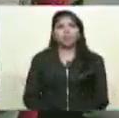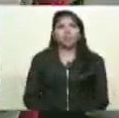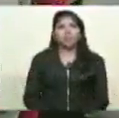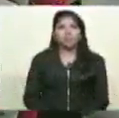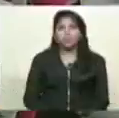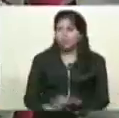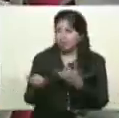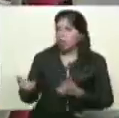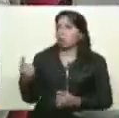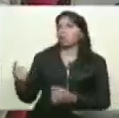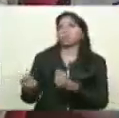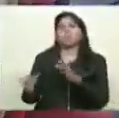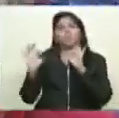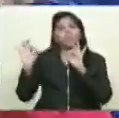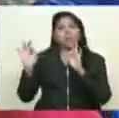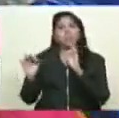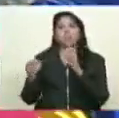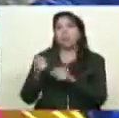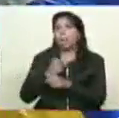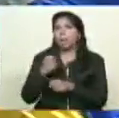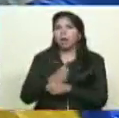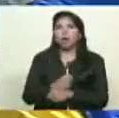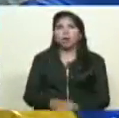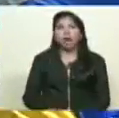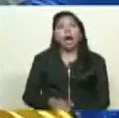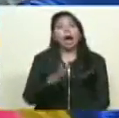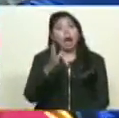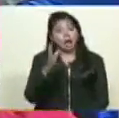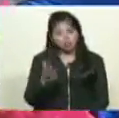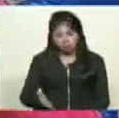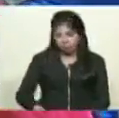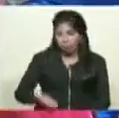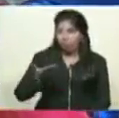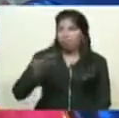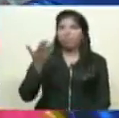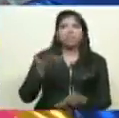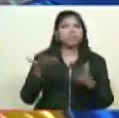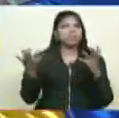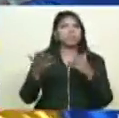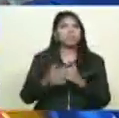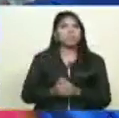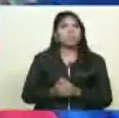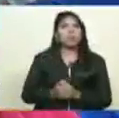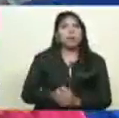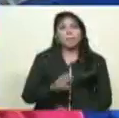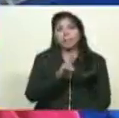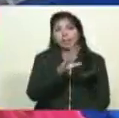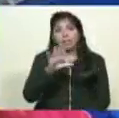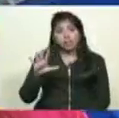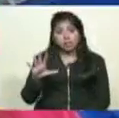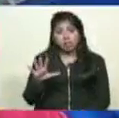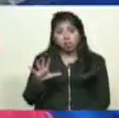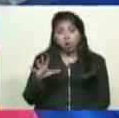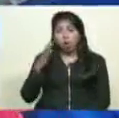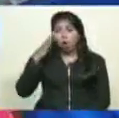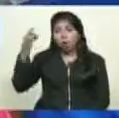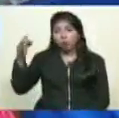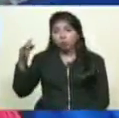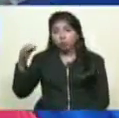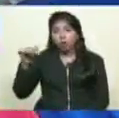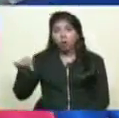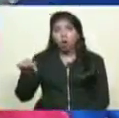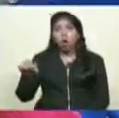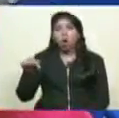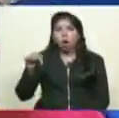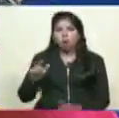Cerámica Caribe. Ahí tenemos. Y lo más importante, que de 25 CPT que teníamos, presidente, hoy tenemos